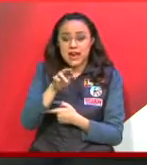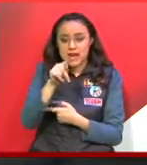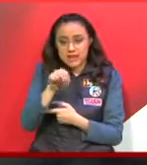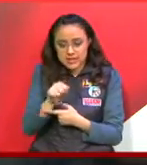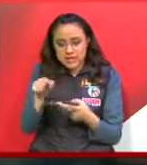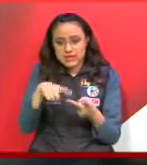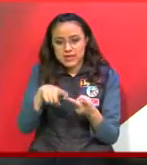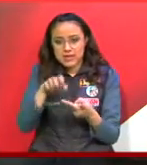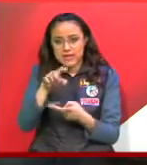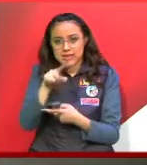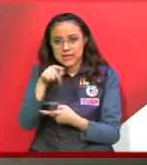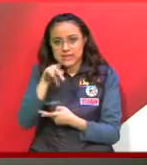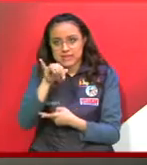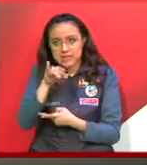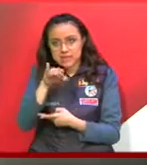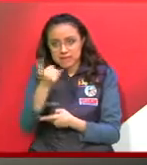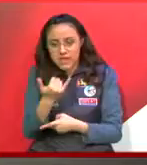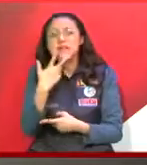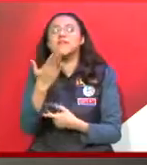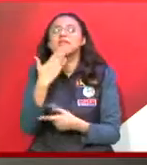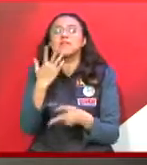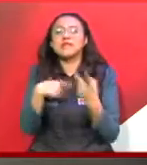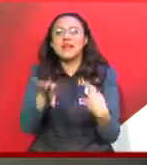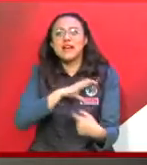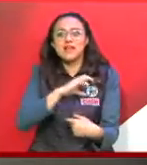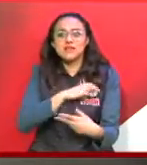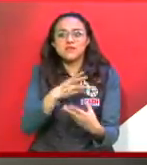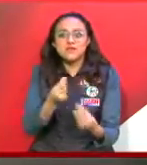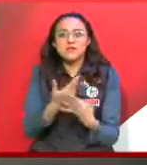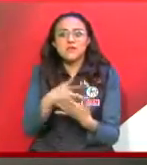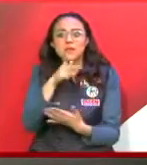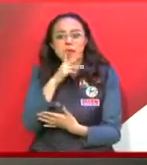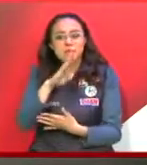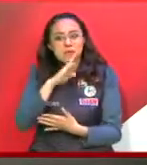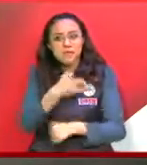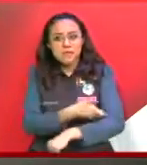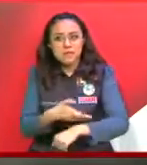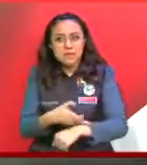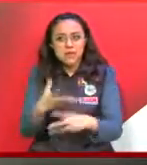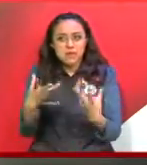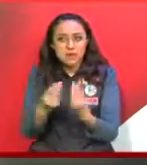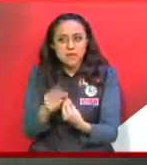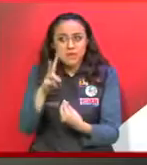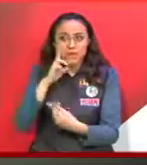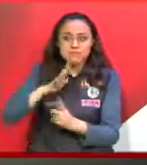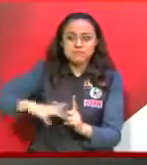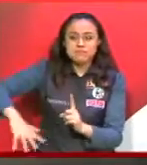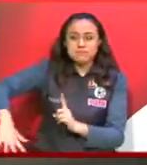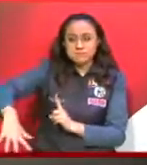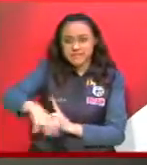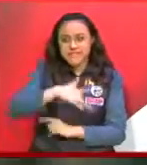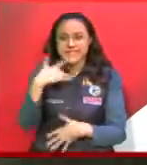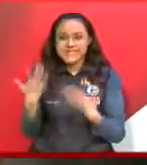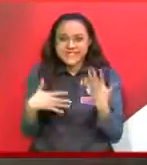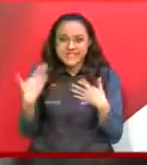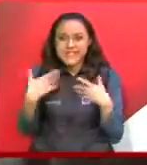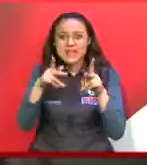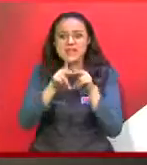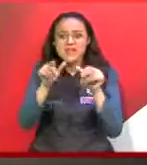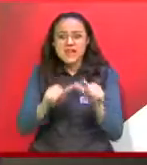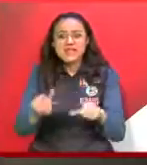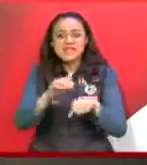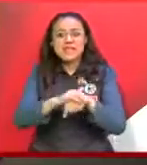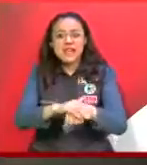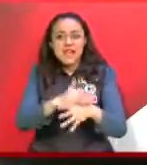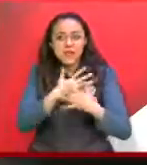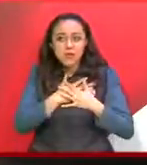mucho cariño y amor para todos ellos, que estuvieron acompañados de sus padres y familias. Alrededor se respiraba alegría, paz y amor. Esto